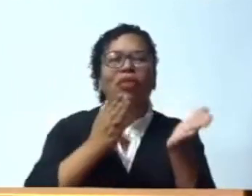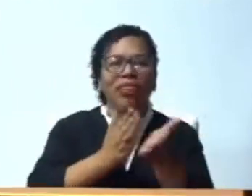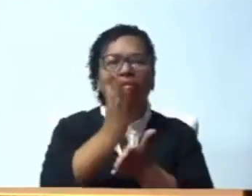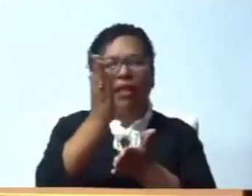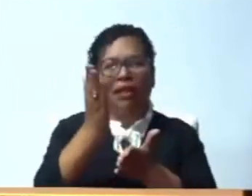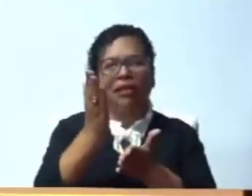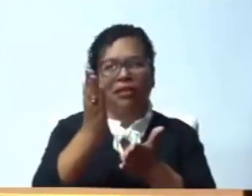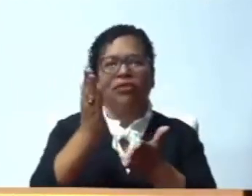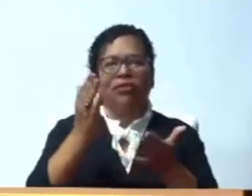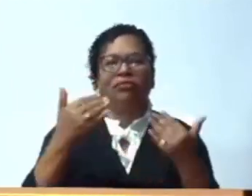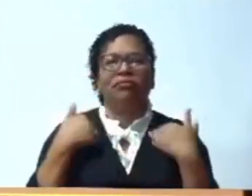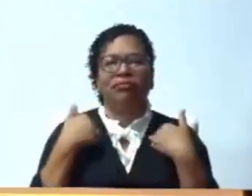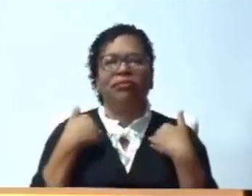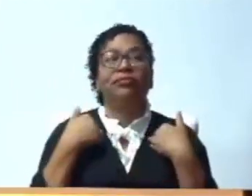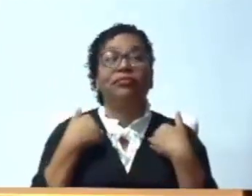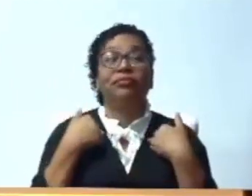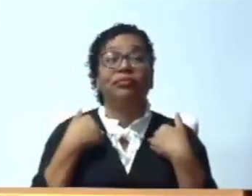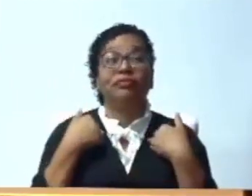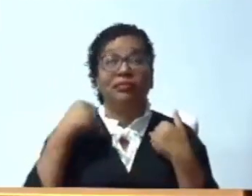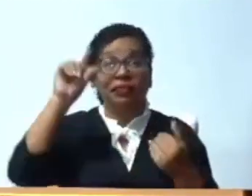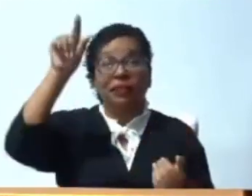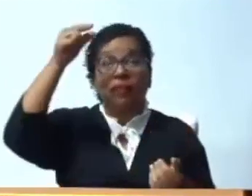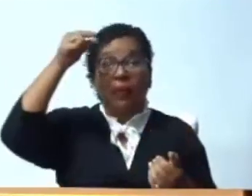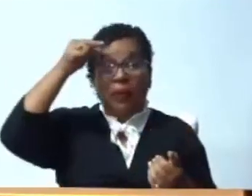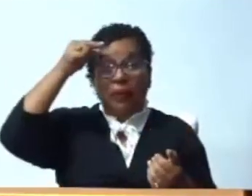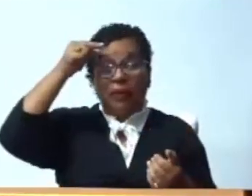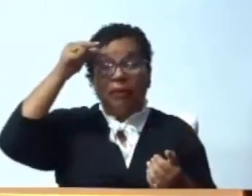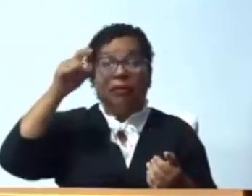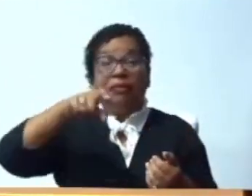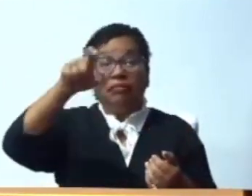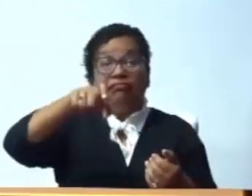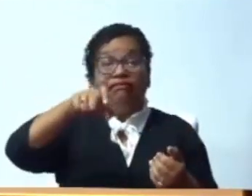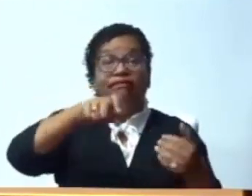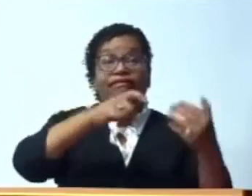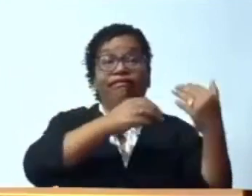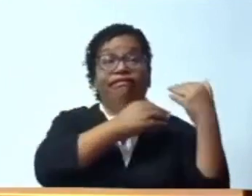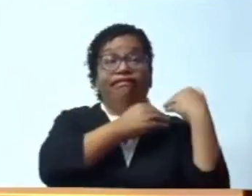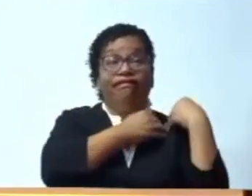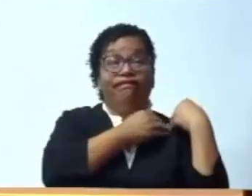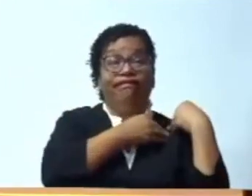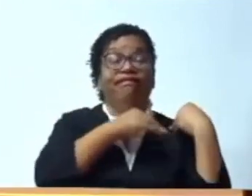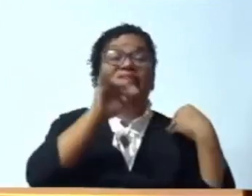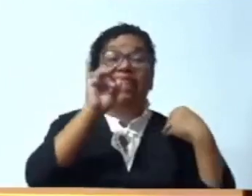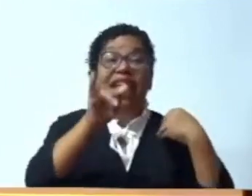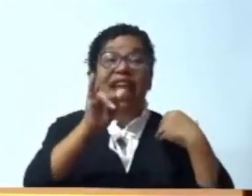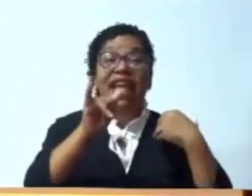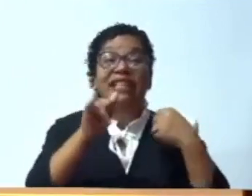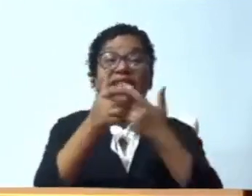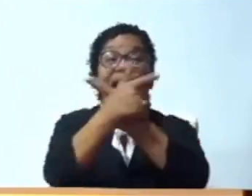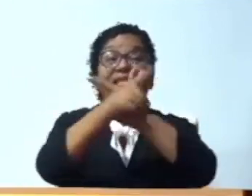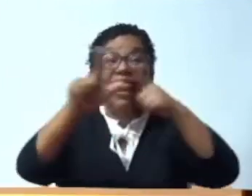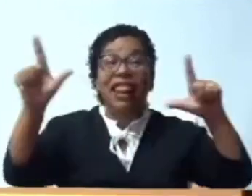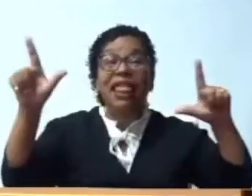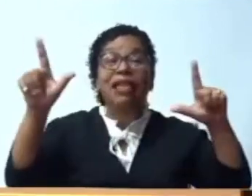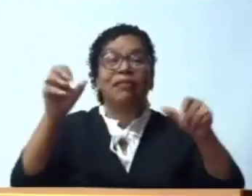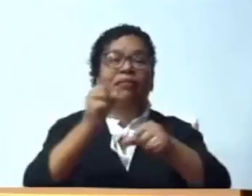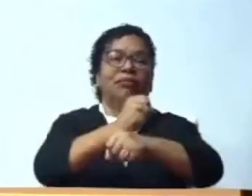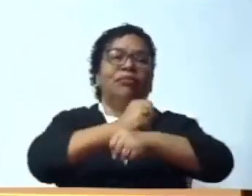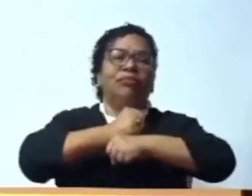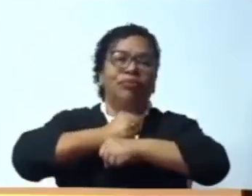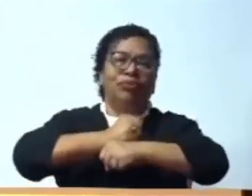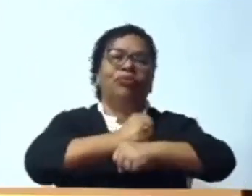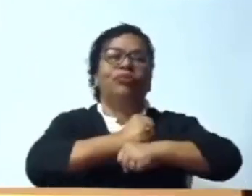gobierno tiene la responsabilidad de proteger y garantizar